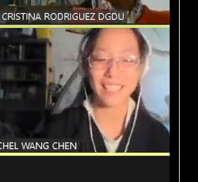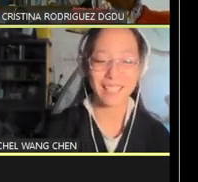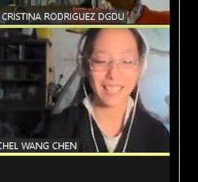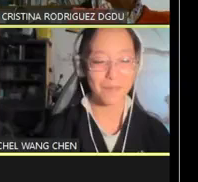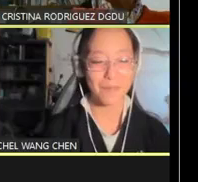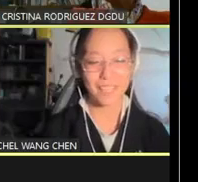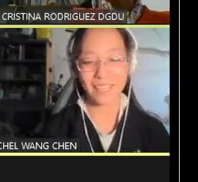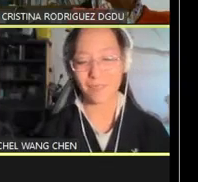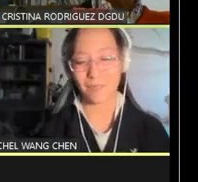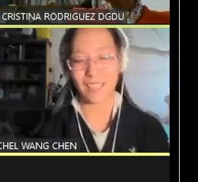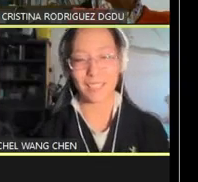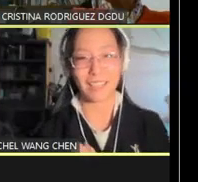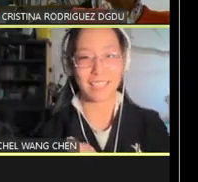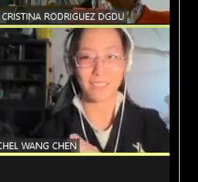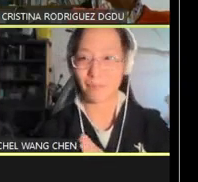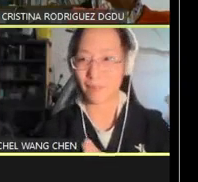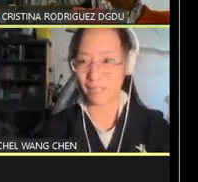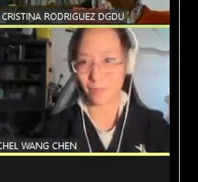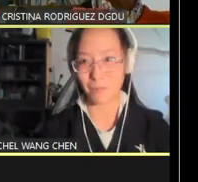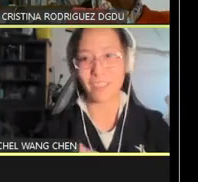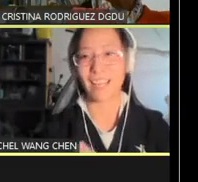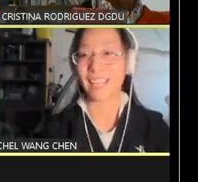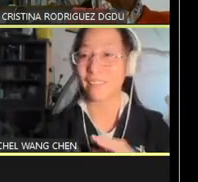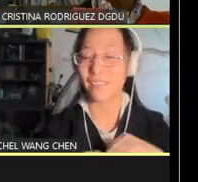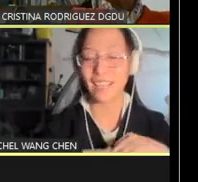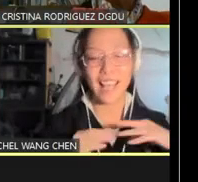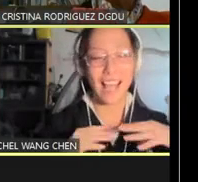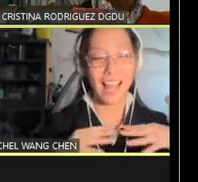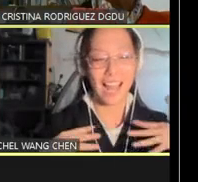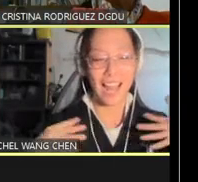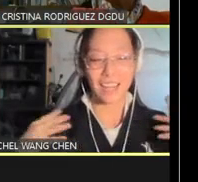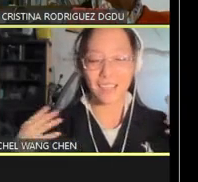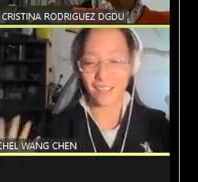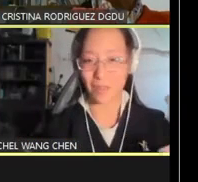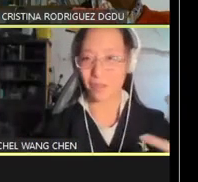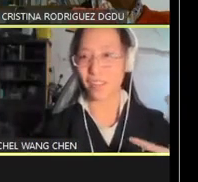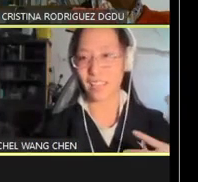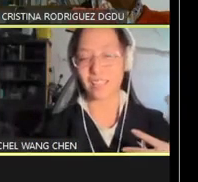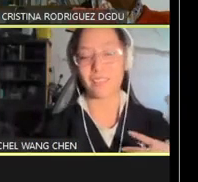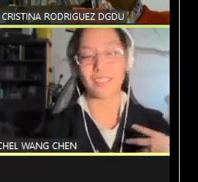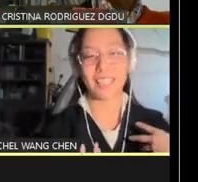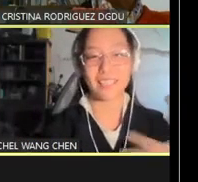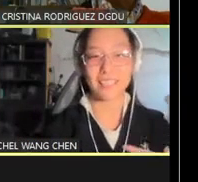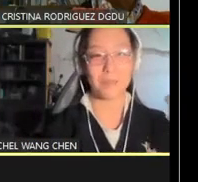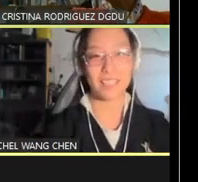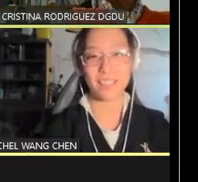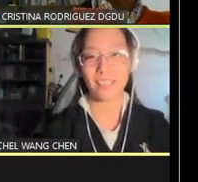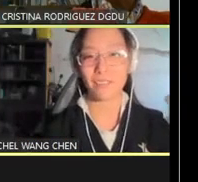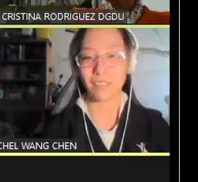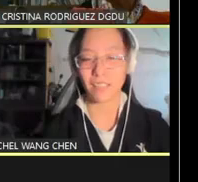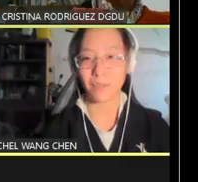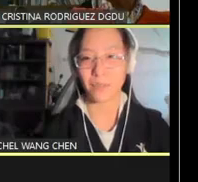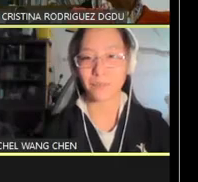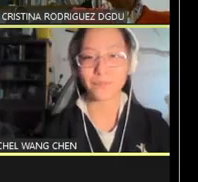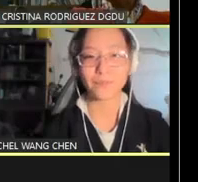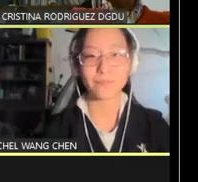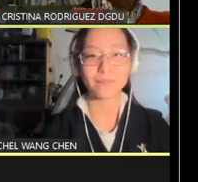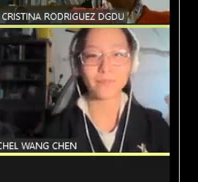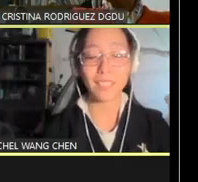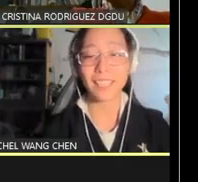No necesariamente tenemos que trabajar solamente el tobillo. Hay que ver alrededor de estos quienes también están